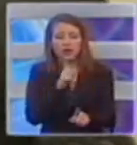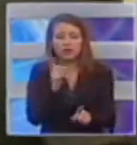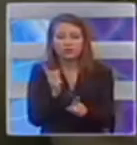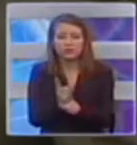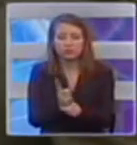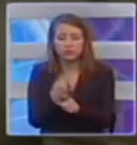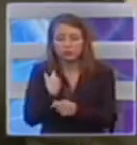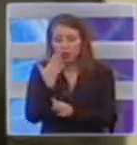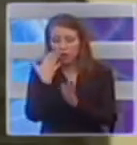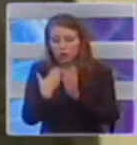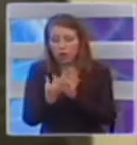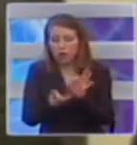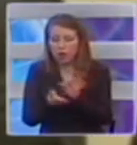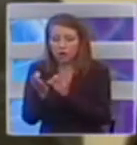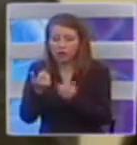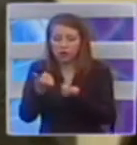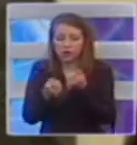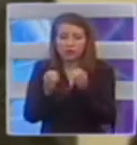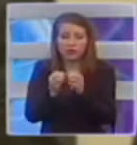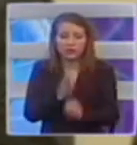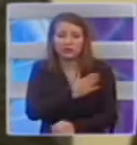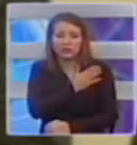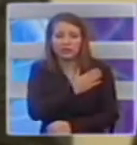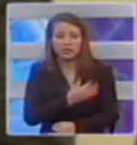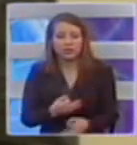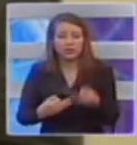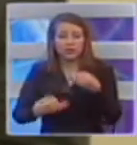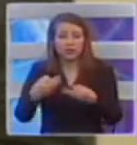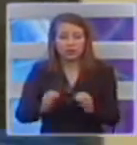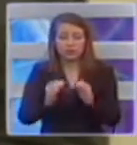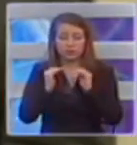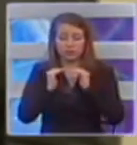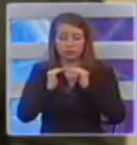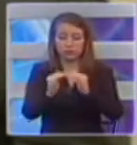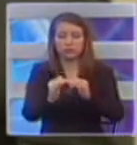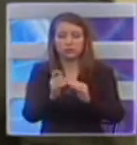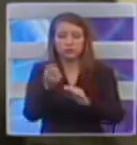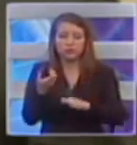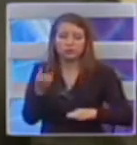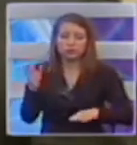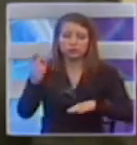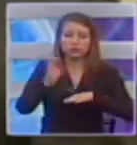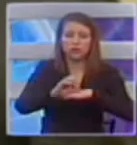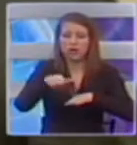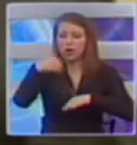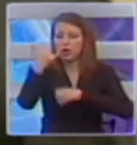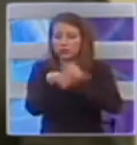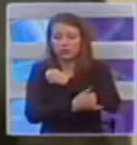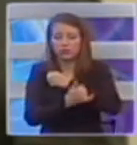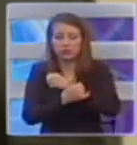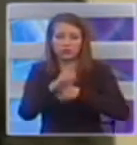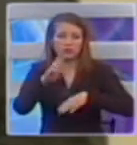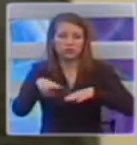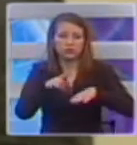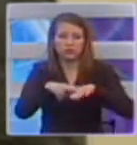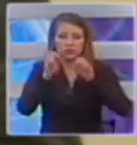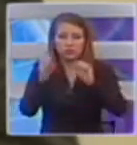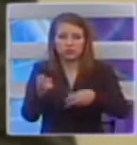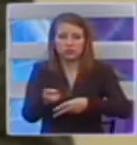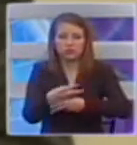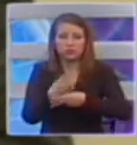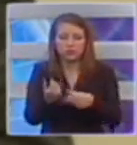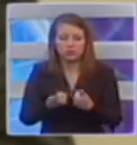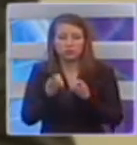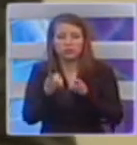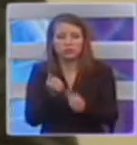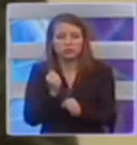modelo económico que, garantizando confianza y seguridad jurídica, permita la inversión nacional y extranjera, generar producción,